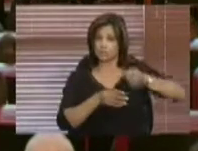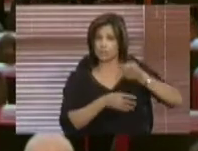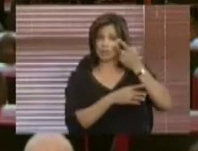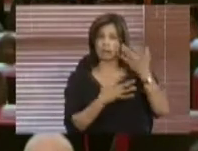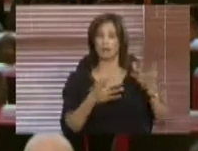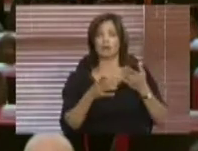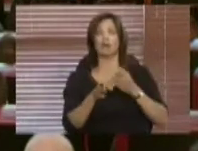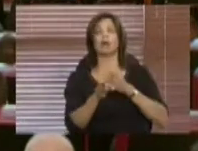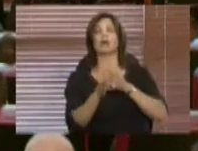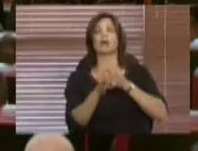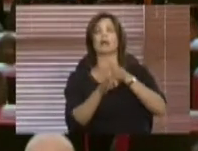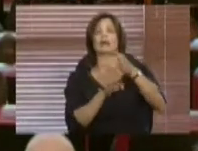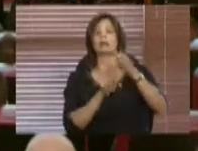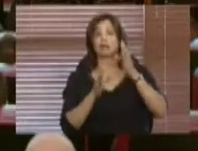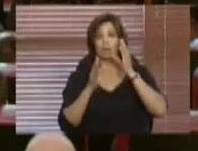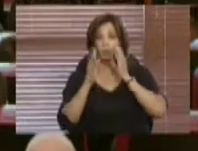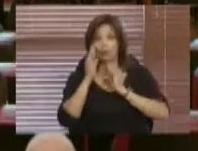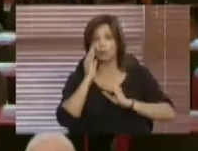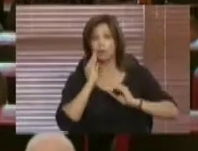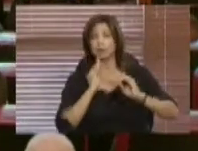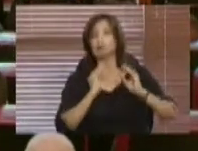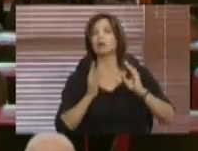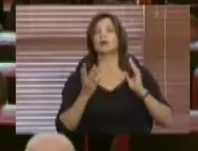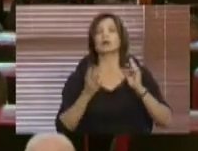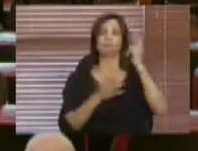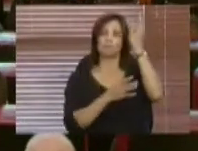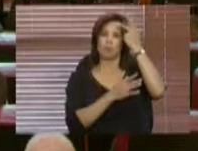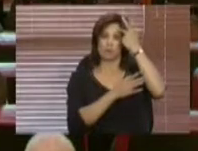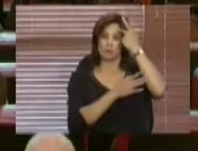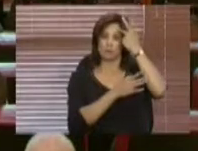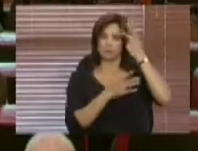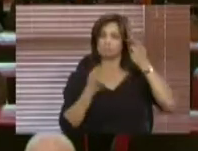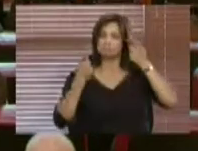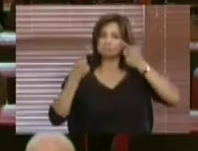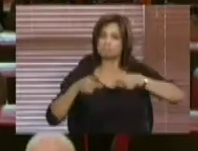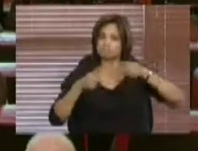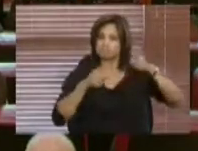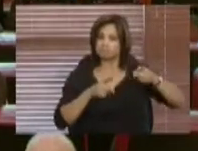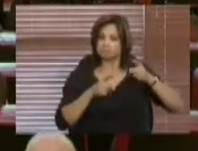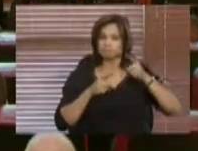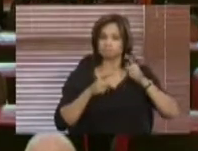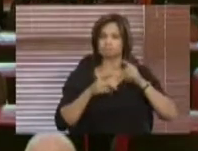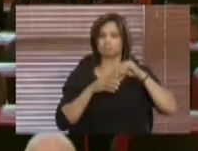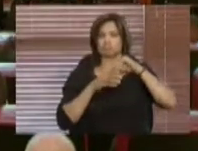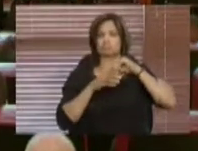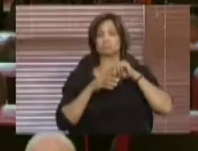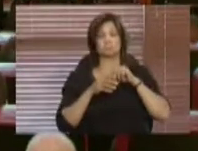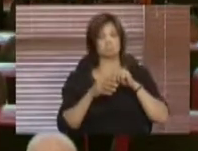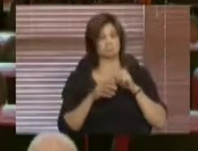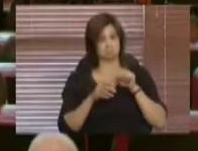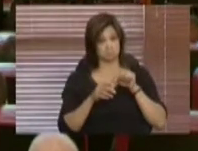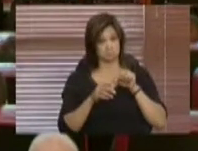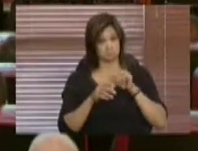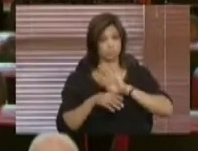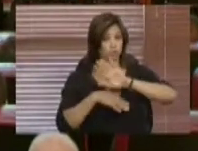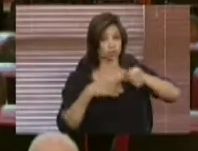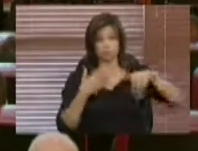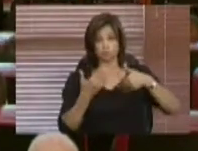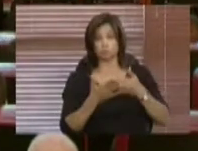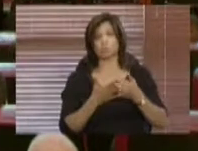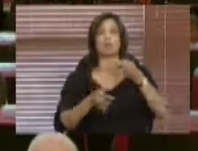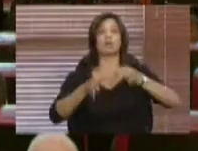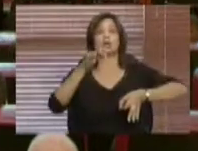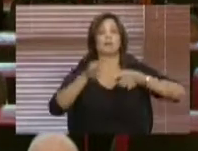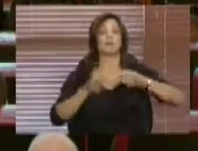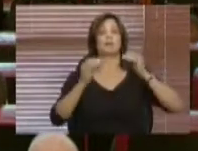la trayectoria o la experiencia política acumulada antes del cargo. Todos los jueces de